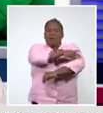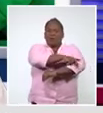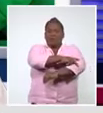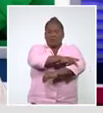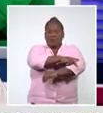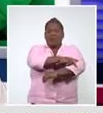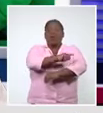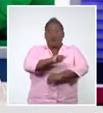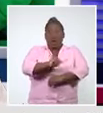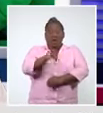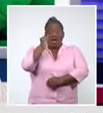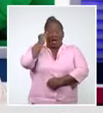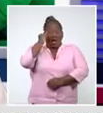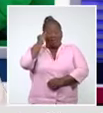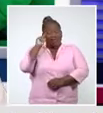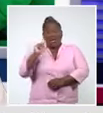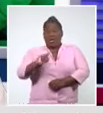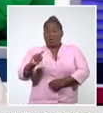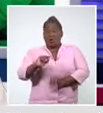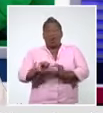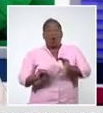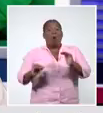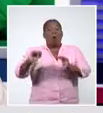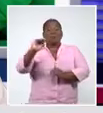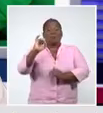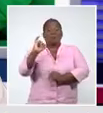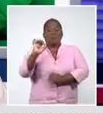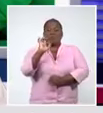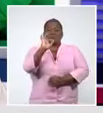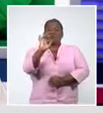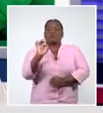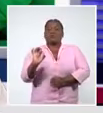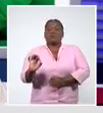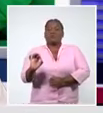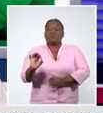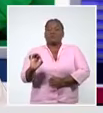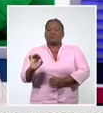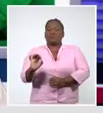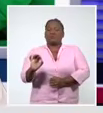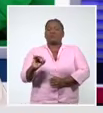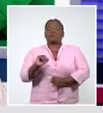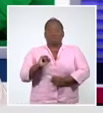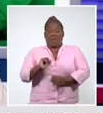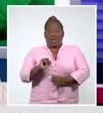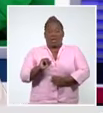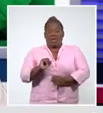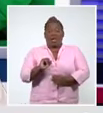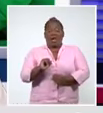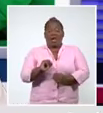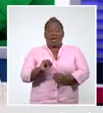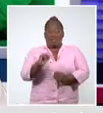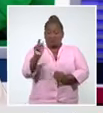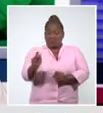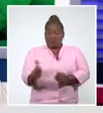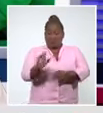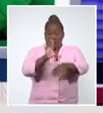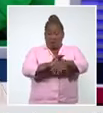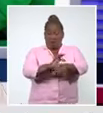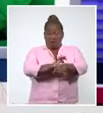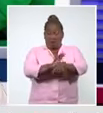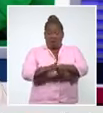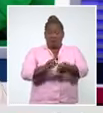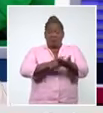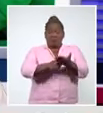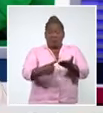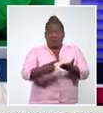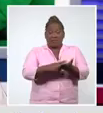Oriental, donde se produjo un aumento del 6%. Y con respecto al número de casos semanales, América